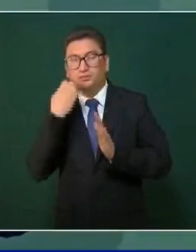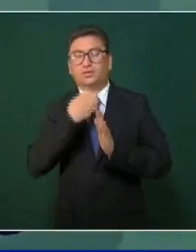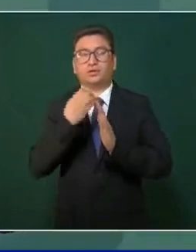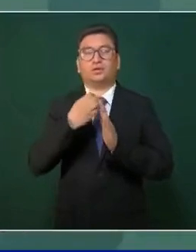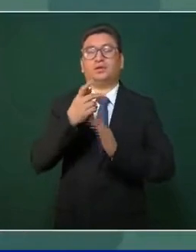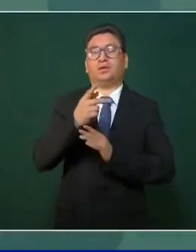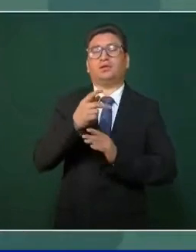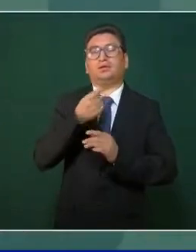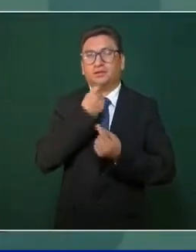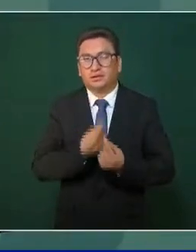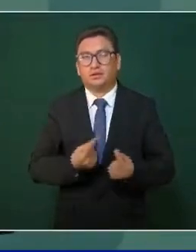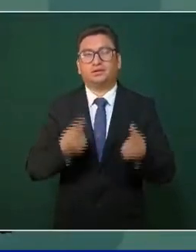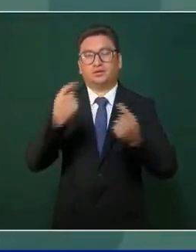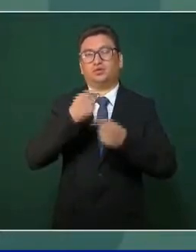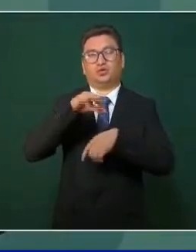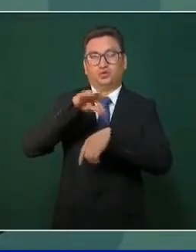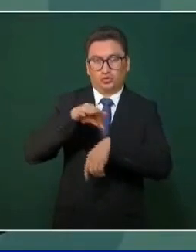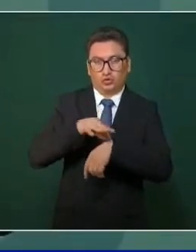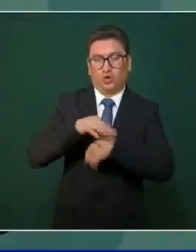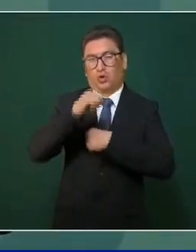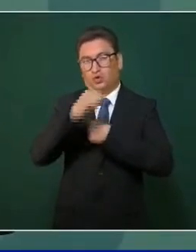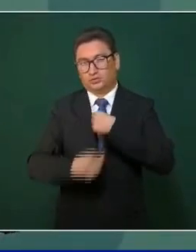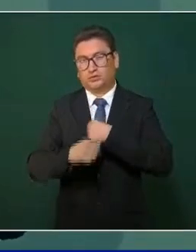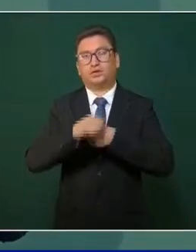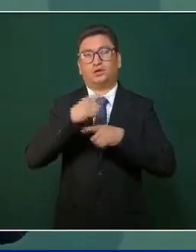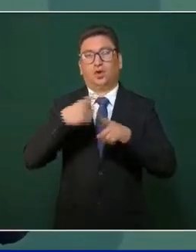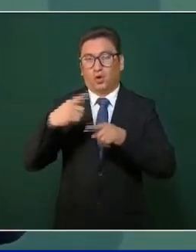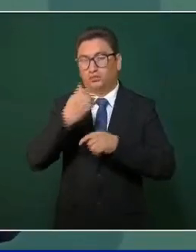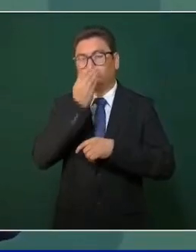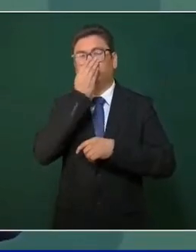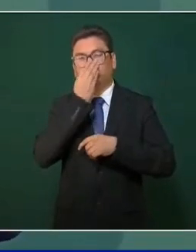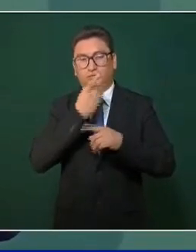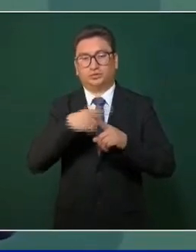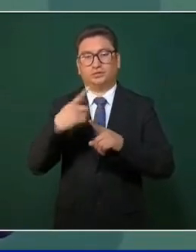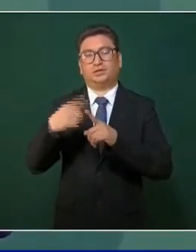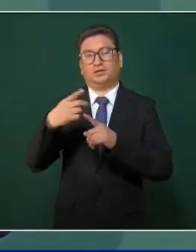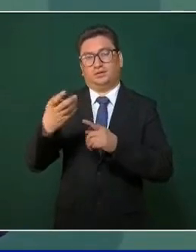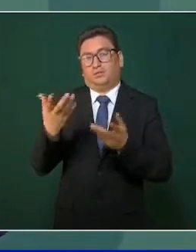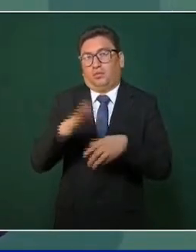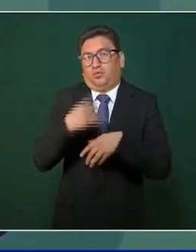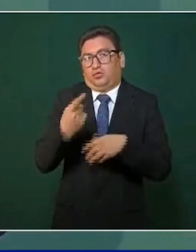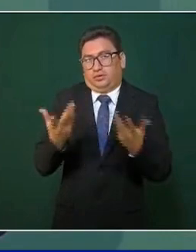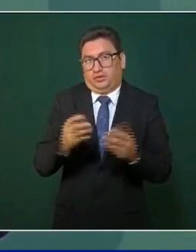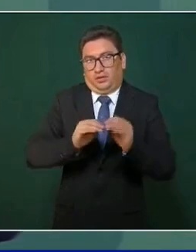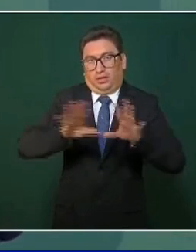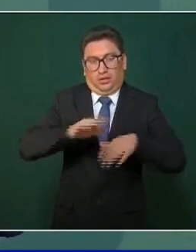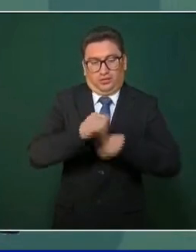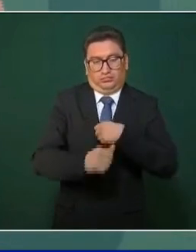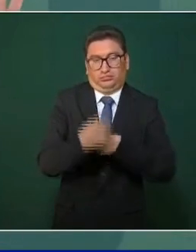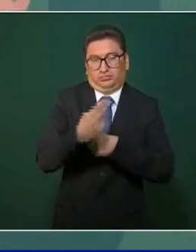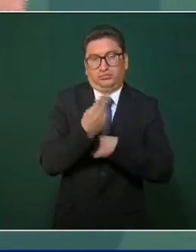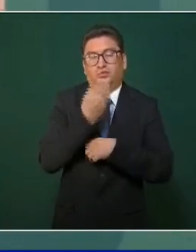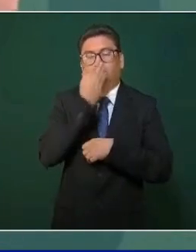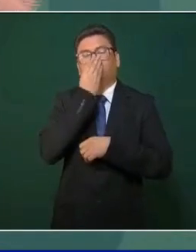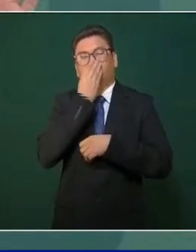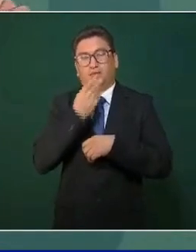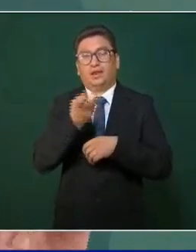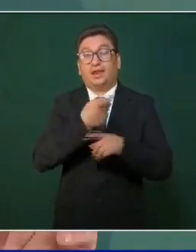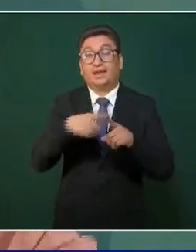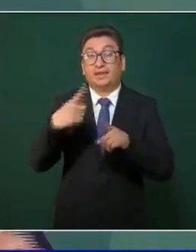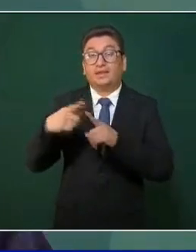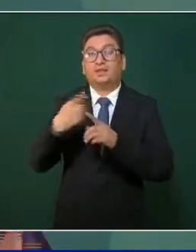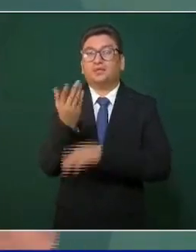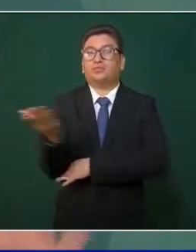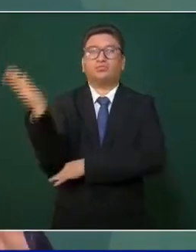medicina interna, cirugía y obviamente anestesia, pues si no se puede hacer ningún procedimiento quirúrgico, se tengan todos